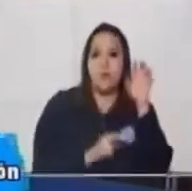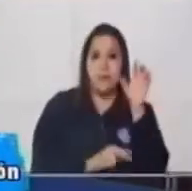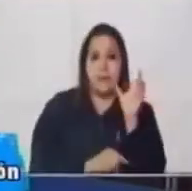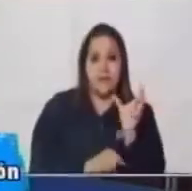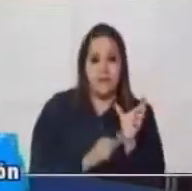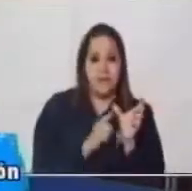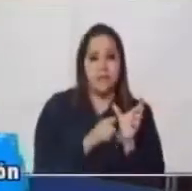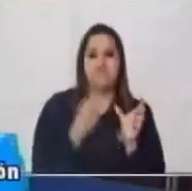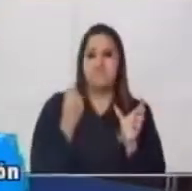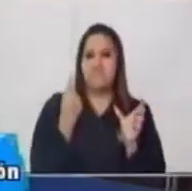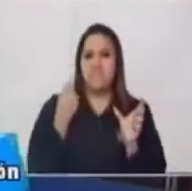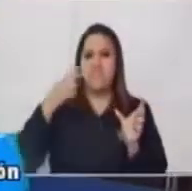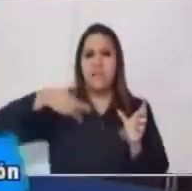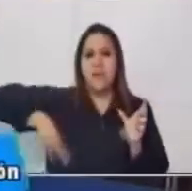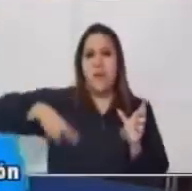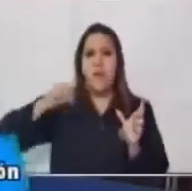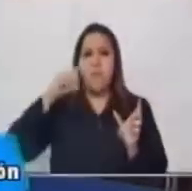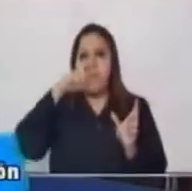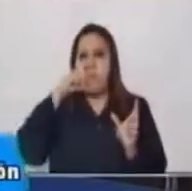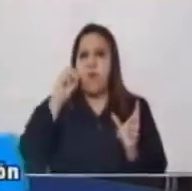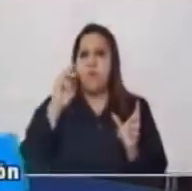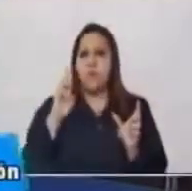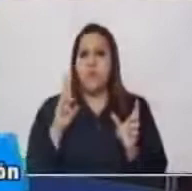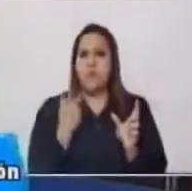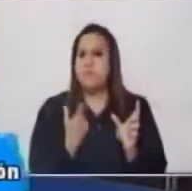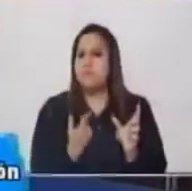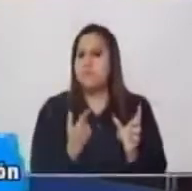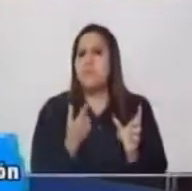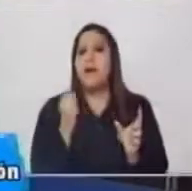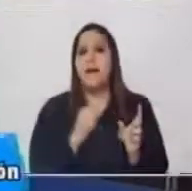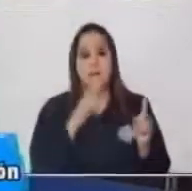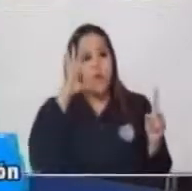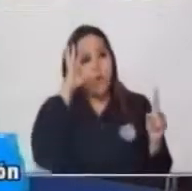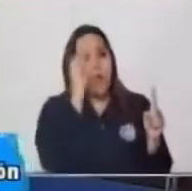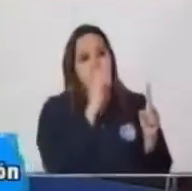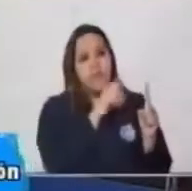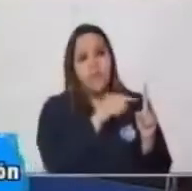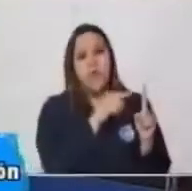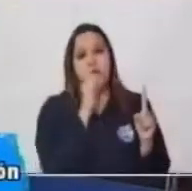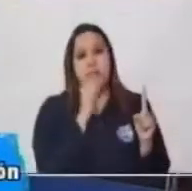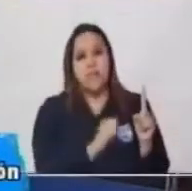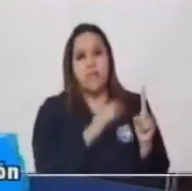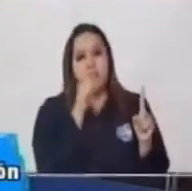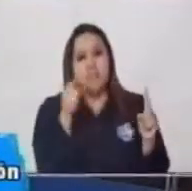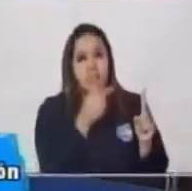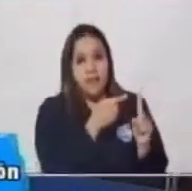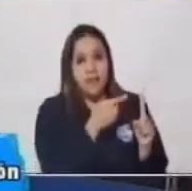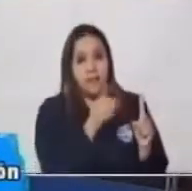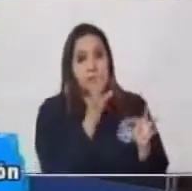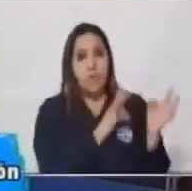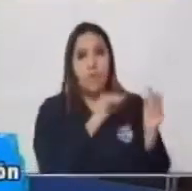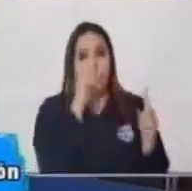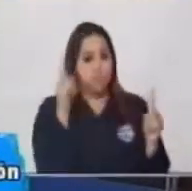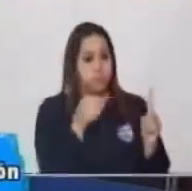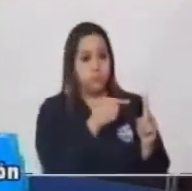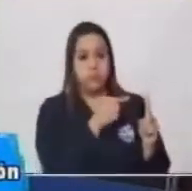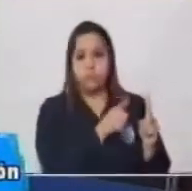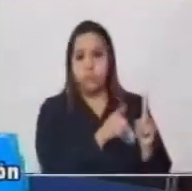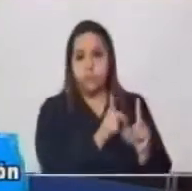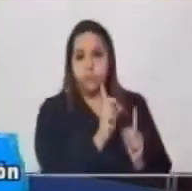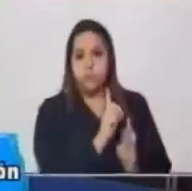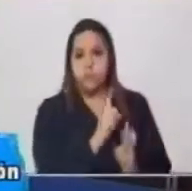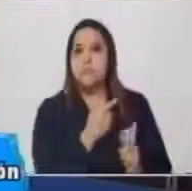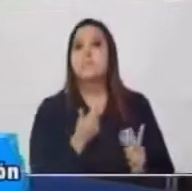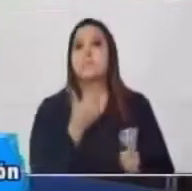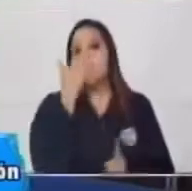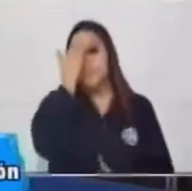motor. ¿Qué va a ser? ¿Un objeto directo o indirecto? Es directo, porque nos indica precisamente de qué estamos